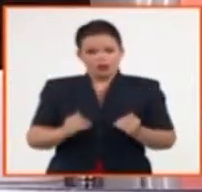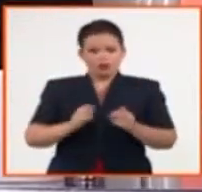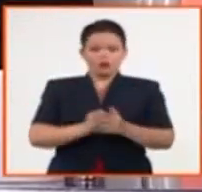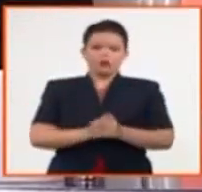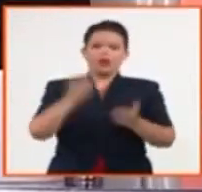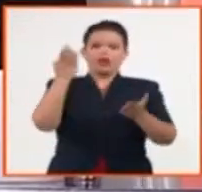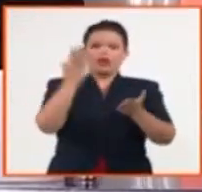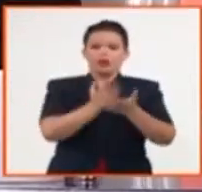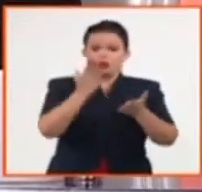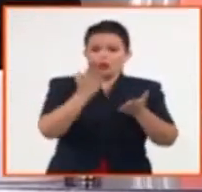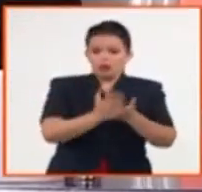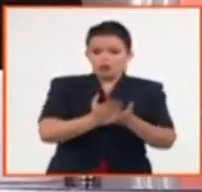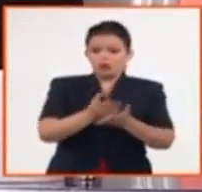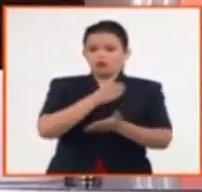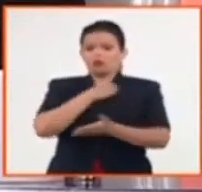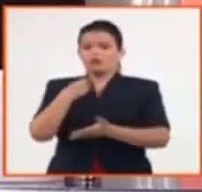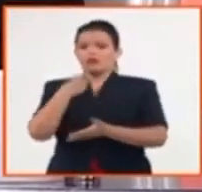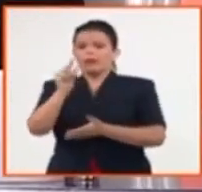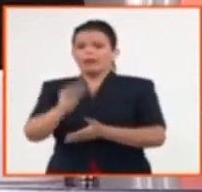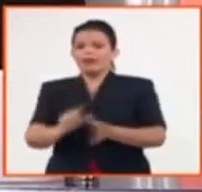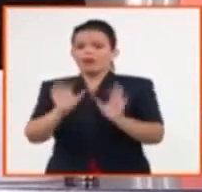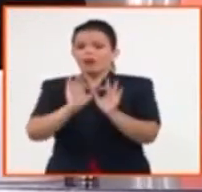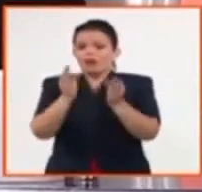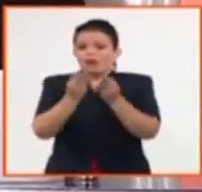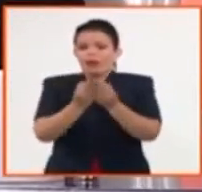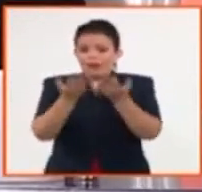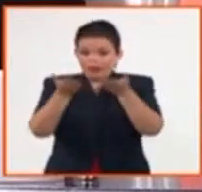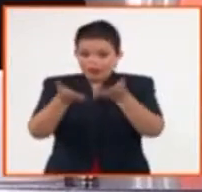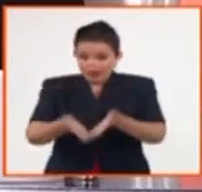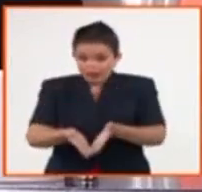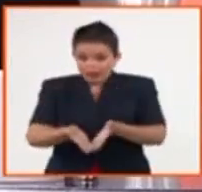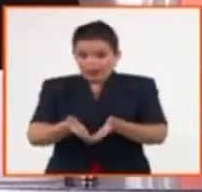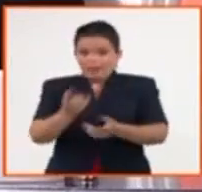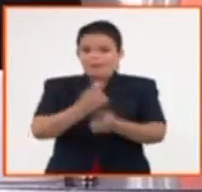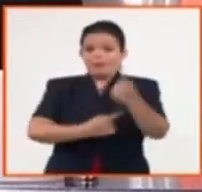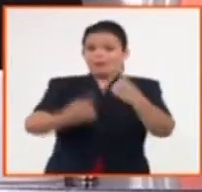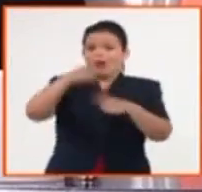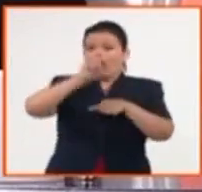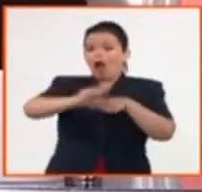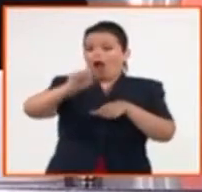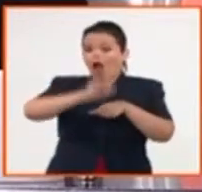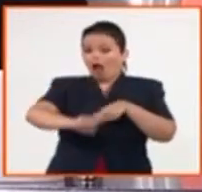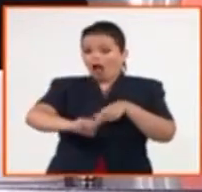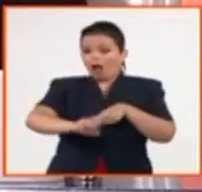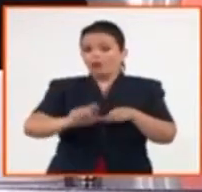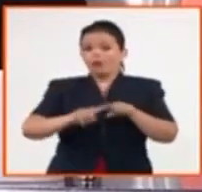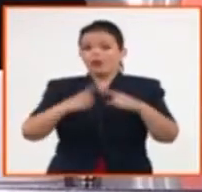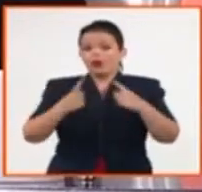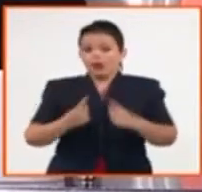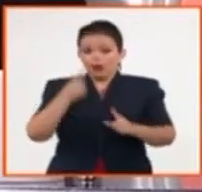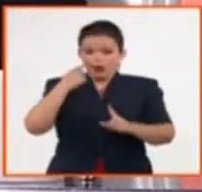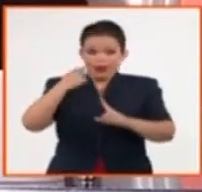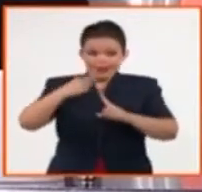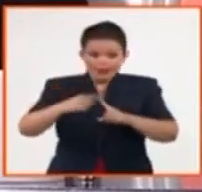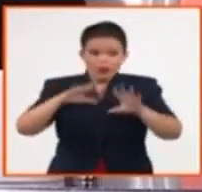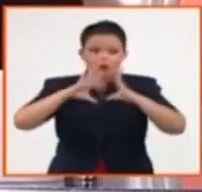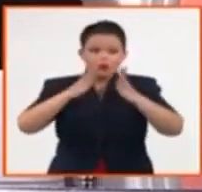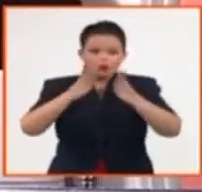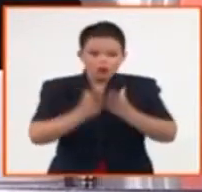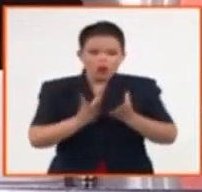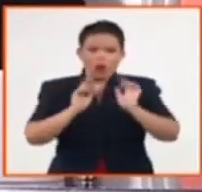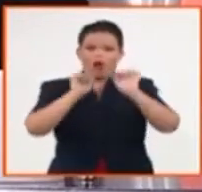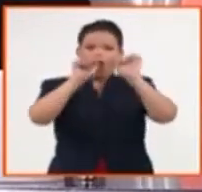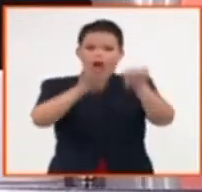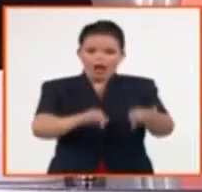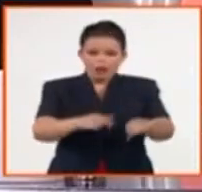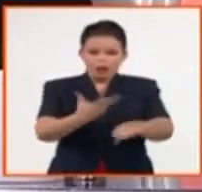ningún niño, sobre todo en el sector del rural, para que todos puedan acceder a los vacunatorios como está establecido. Estamos brindando los